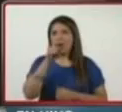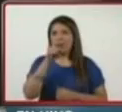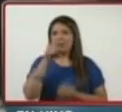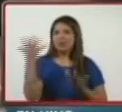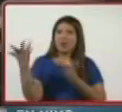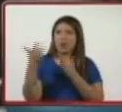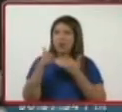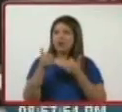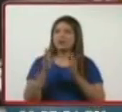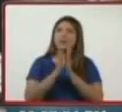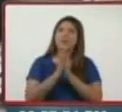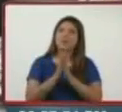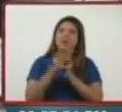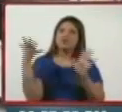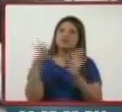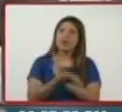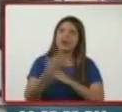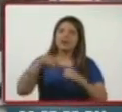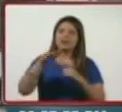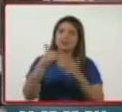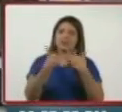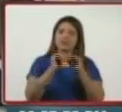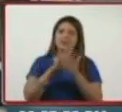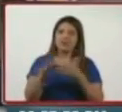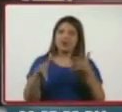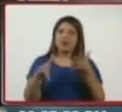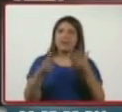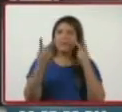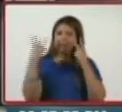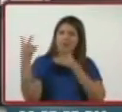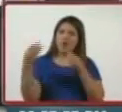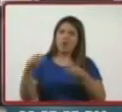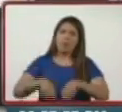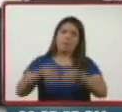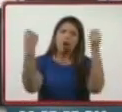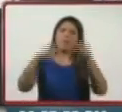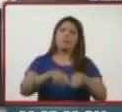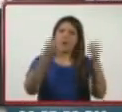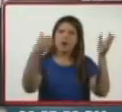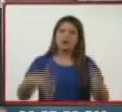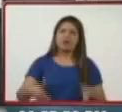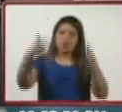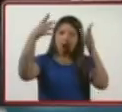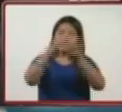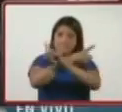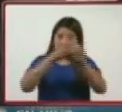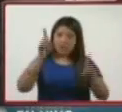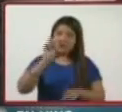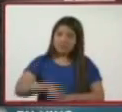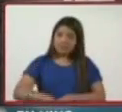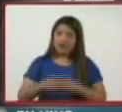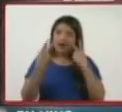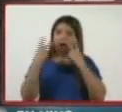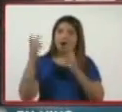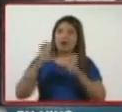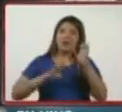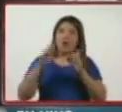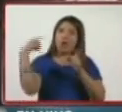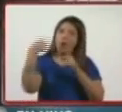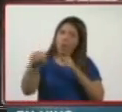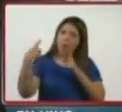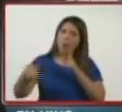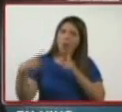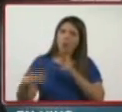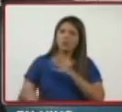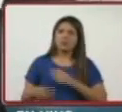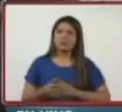nos diera un balance de los hechos que se desarrollaron de violencia. Vemos cómo destruyeron esta Torre Británica, pero también hay un balance de otros hechos en